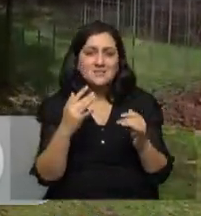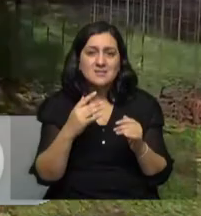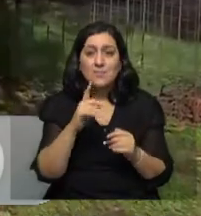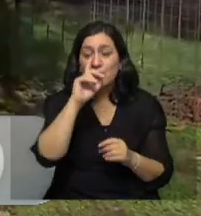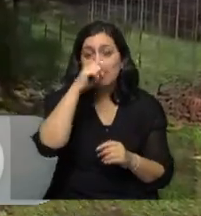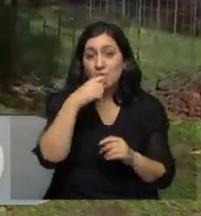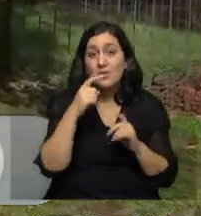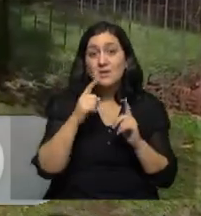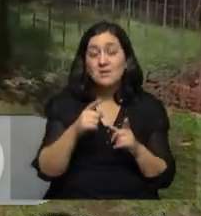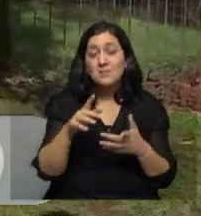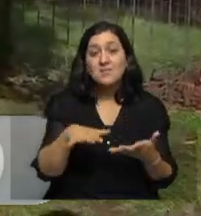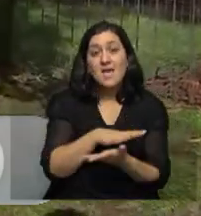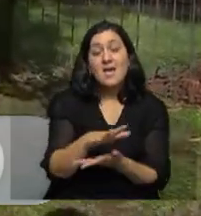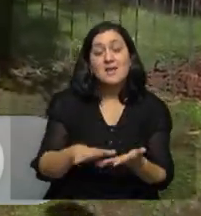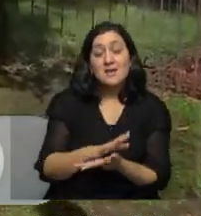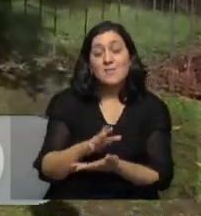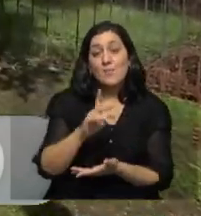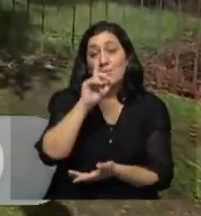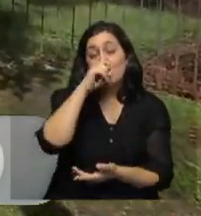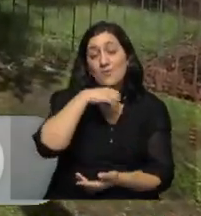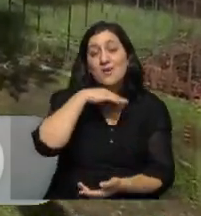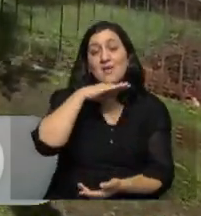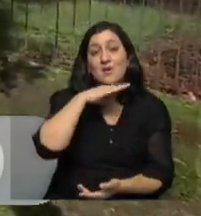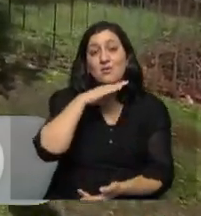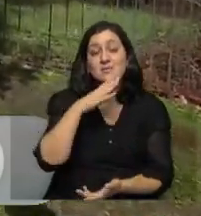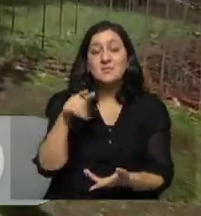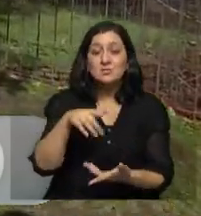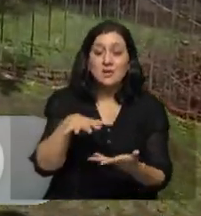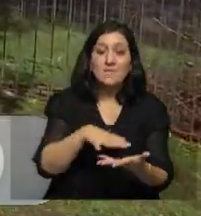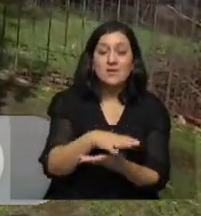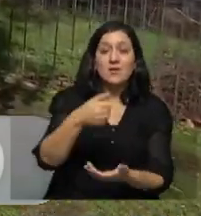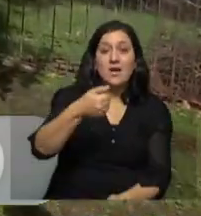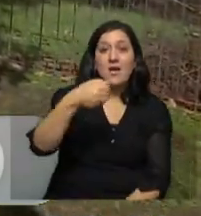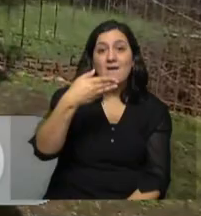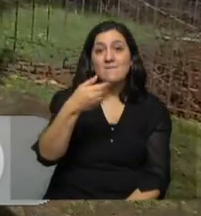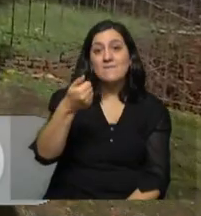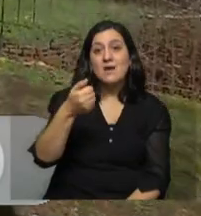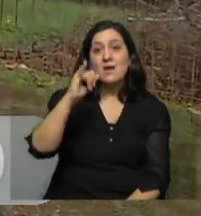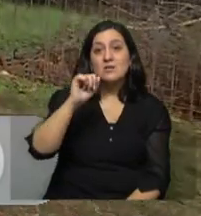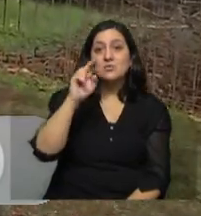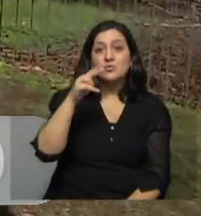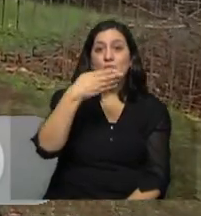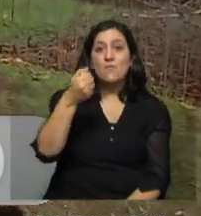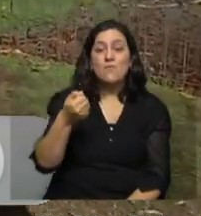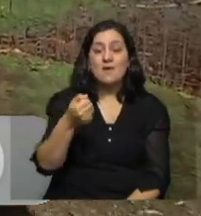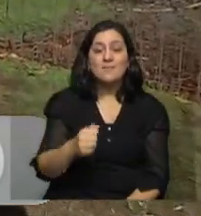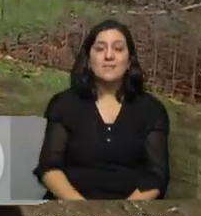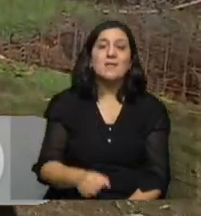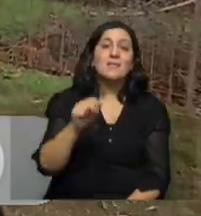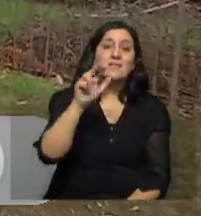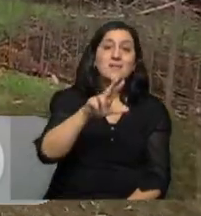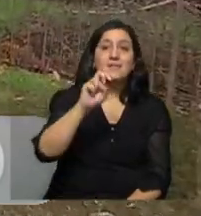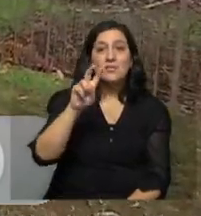qué no decirlo, de área metropolitana, nos trae hasta el barrio Abayubá, a calle Magalona, al